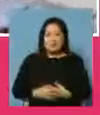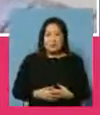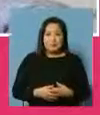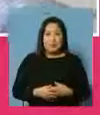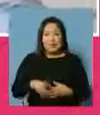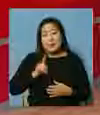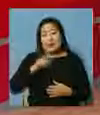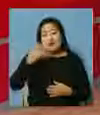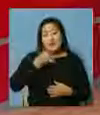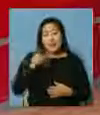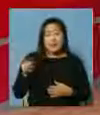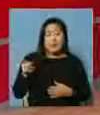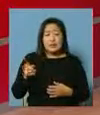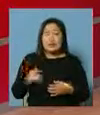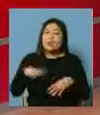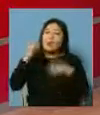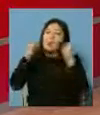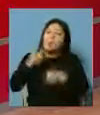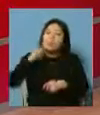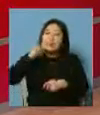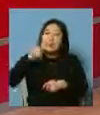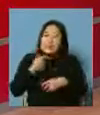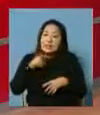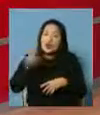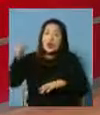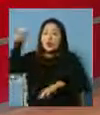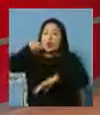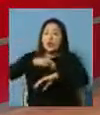Bueno, la verdad que un gusto tenerlo al doctor Rivera aquí.